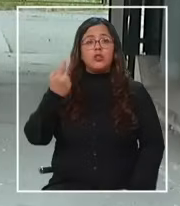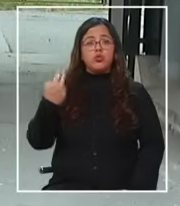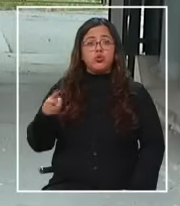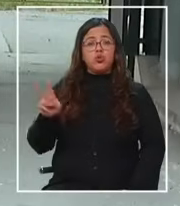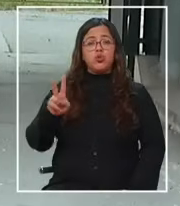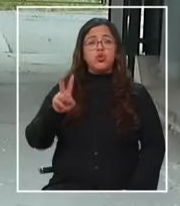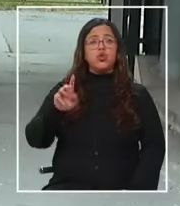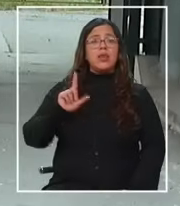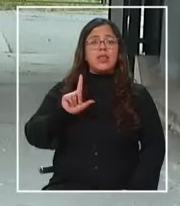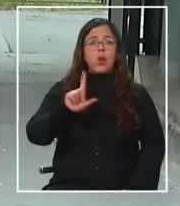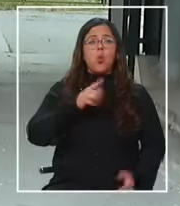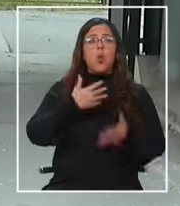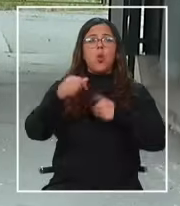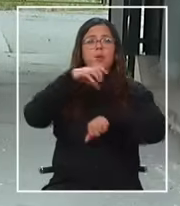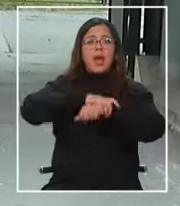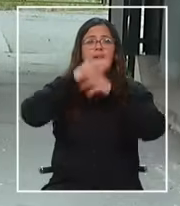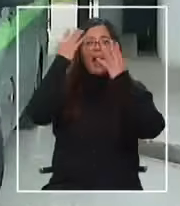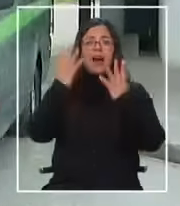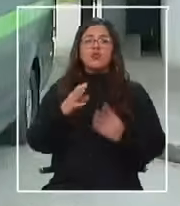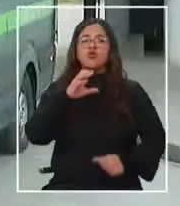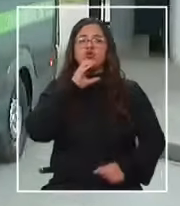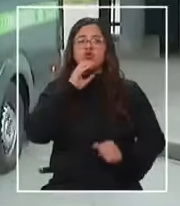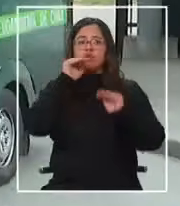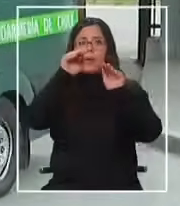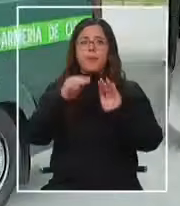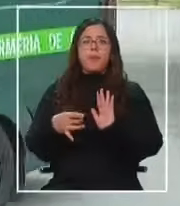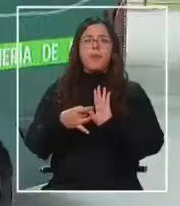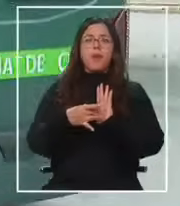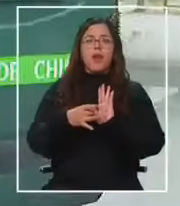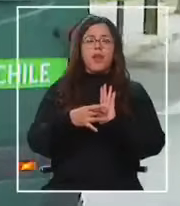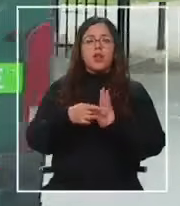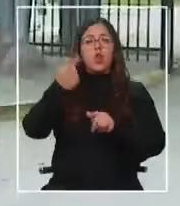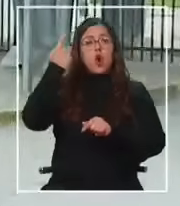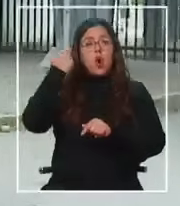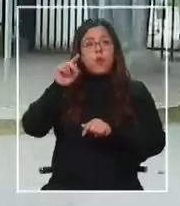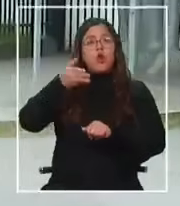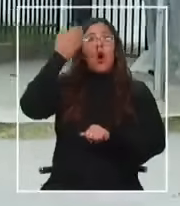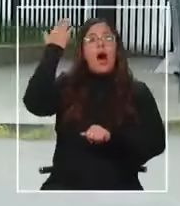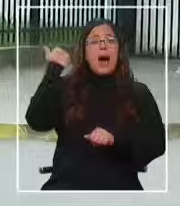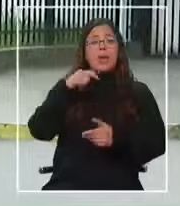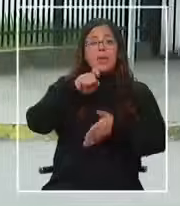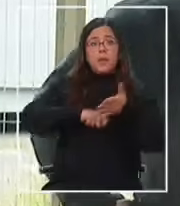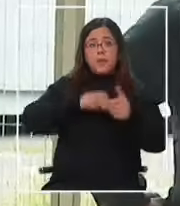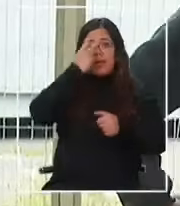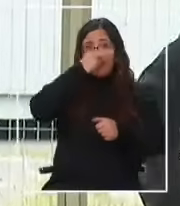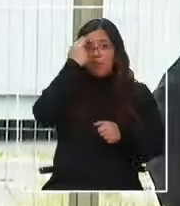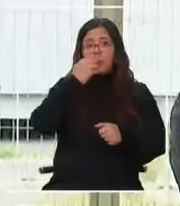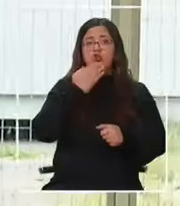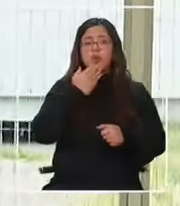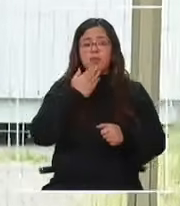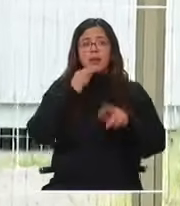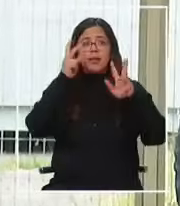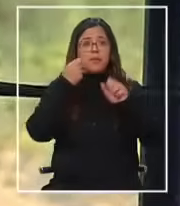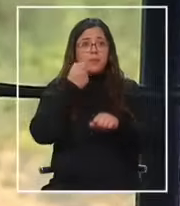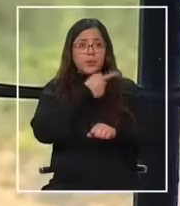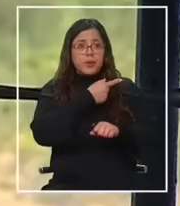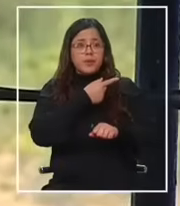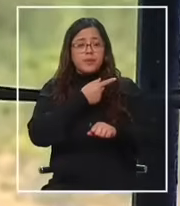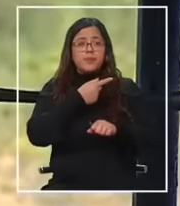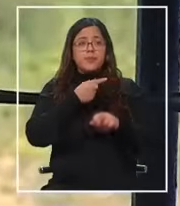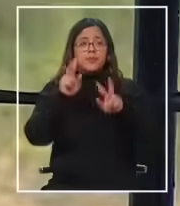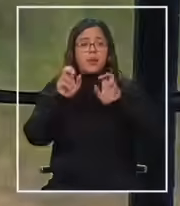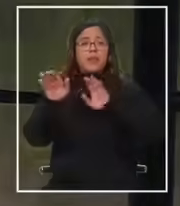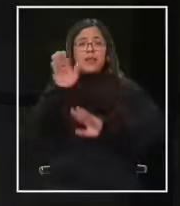año pasado, está en la cárcel de Concepción por el mismo delito. Pero antes, en marzo, y en conocimiento de la denuncia, la forma